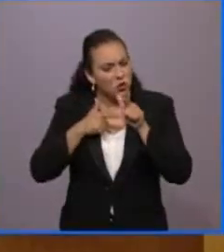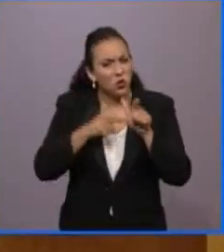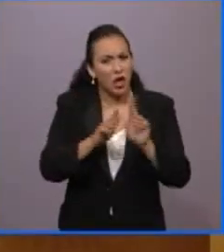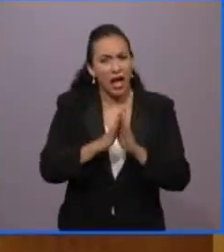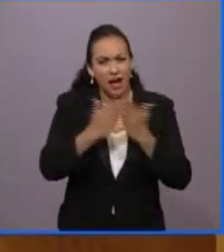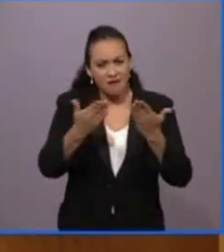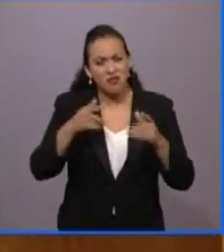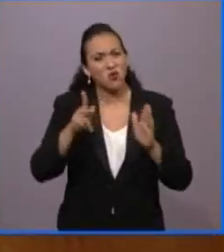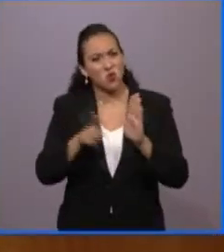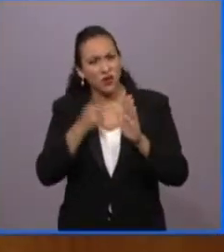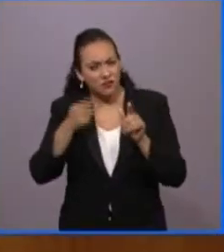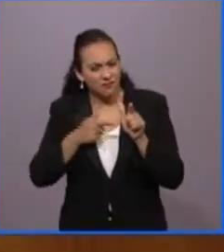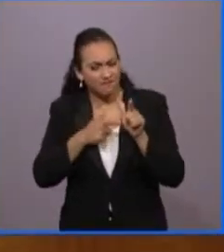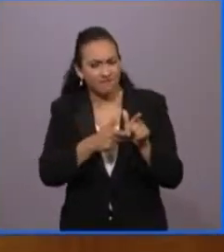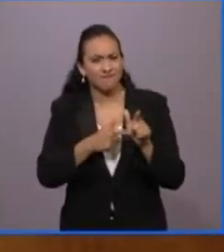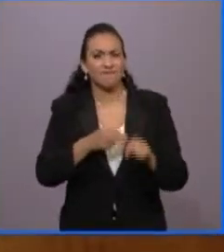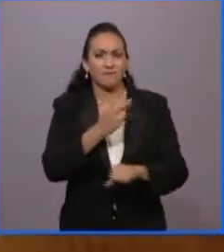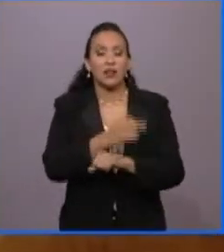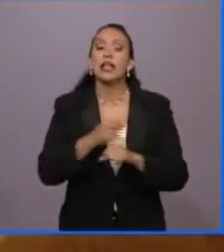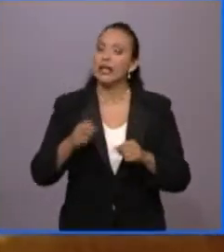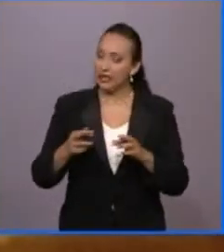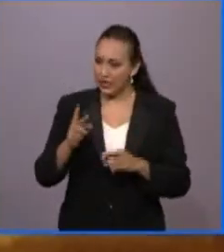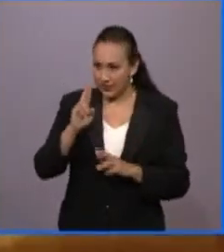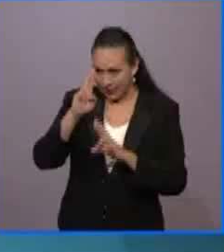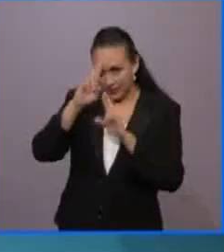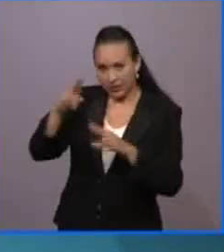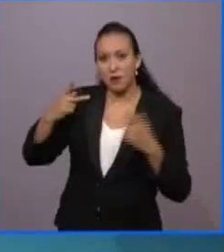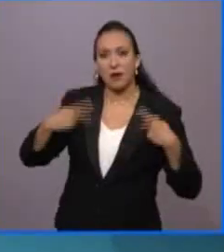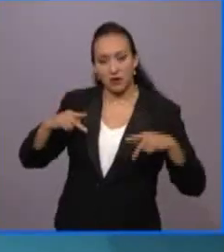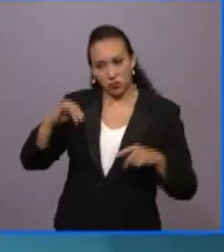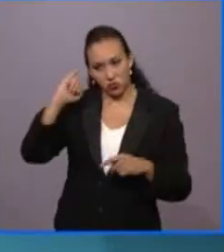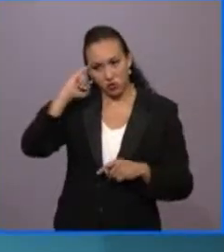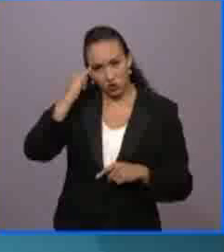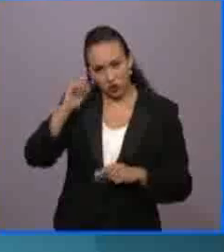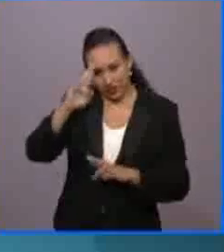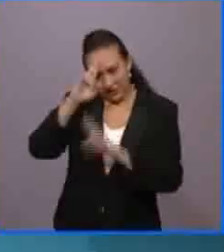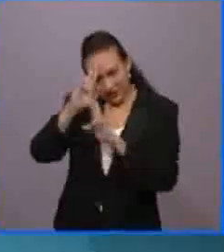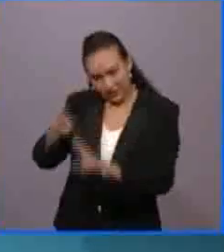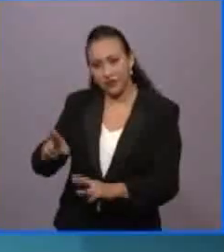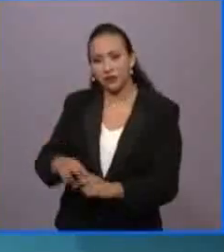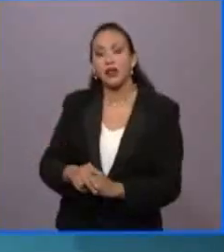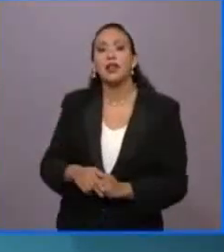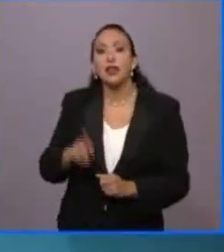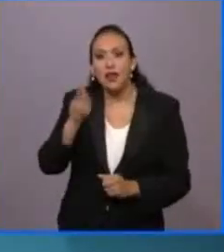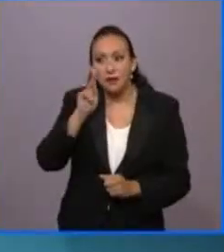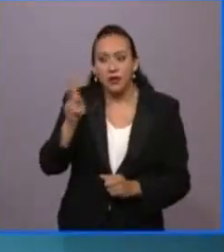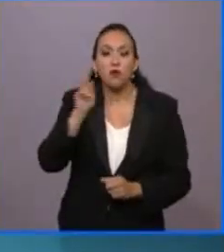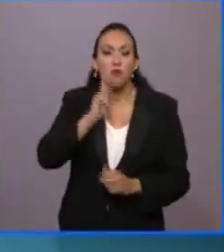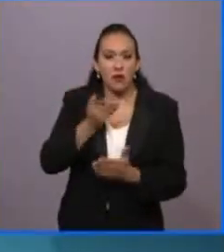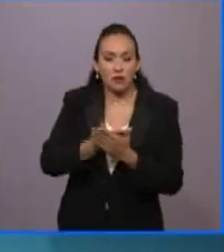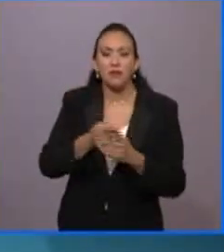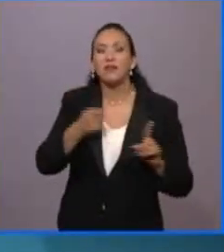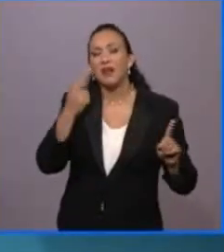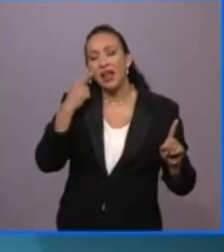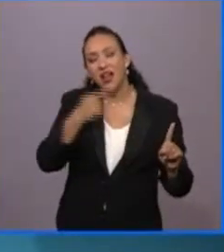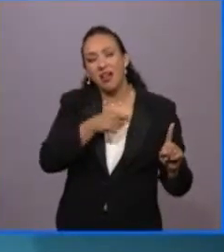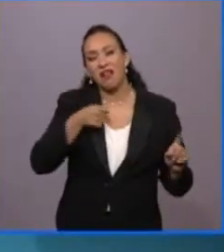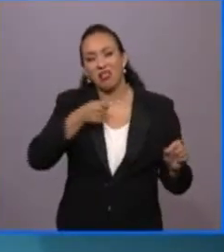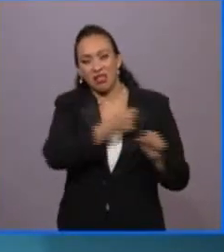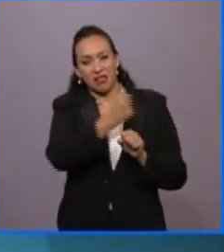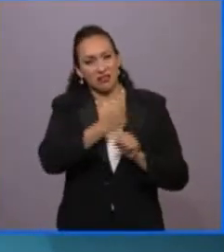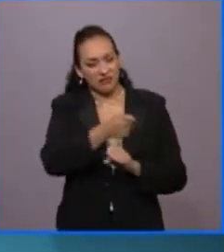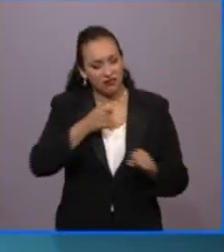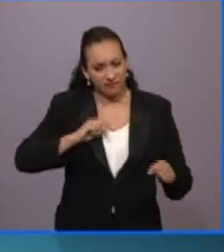una investigación con enfoque intercultural y que cese el uso de testimonios bajo coacción, ya que la tortura no puede seguir